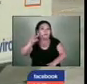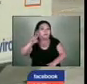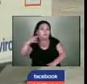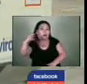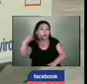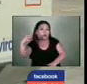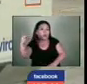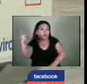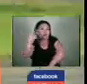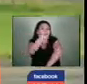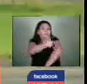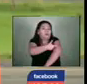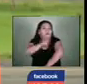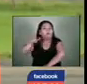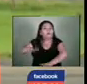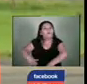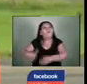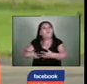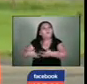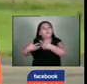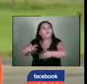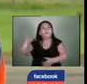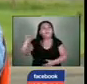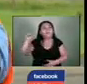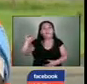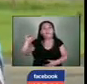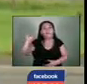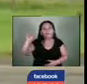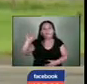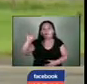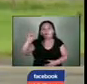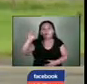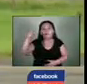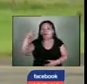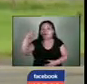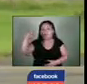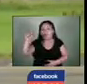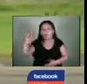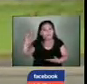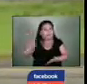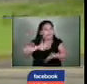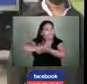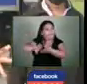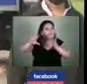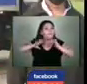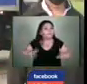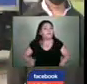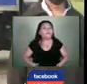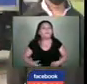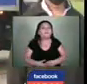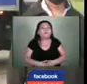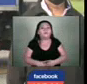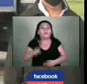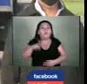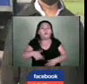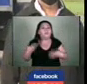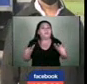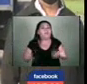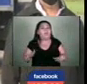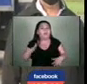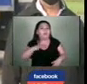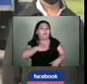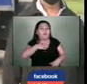163.200 dosis de la farmacéutica AstraZeneca, una de las compras directas del gobierno. Con esto estamos